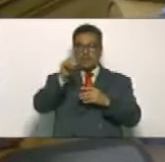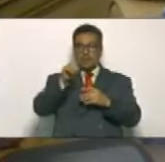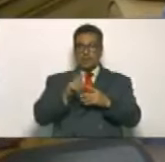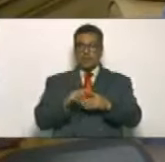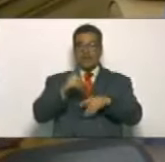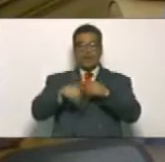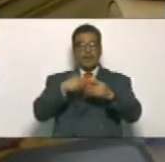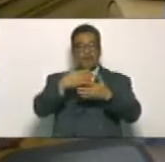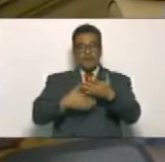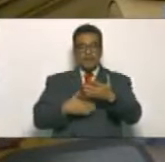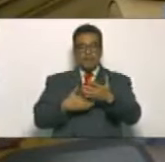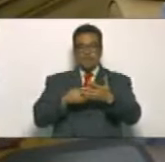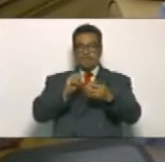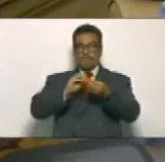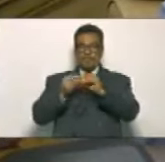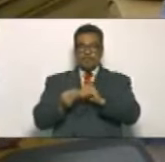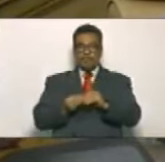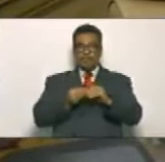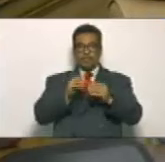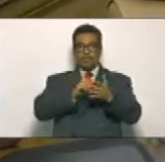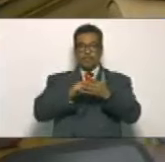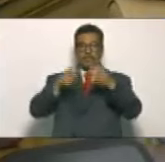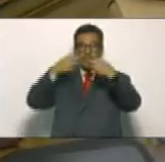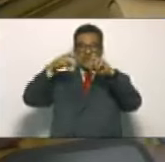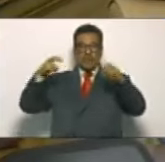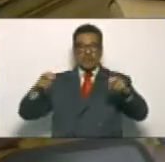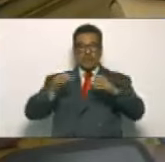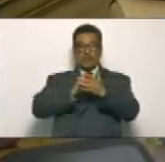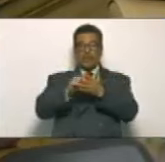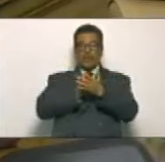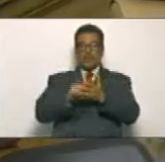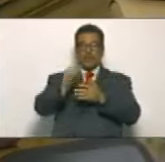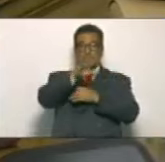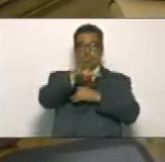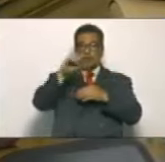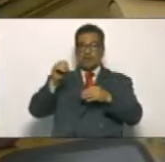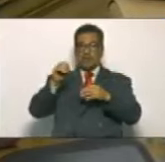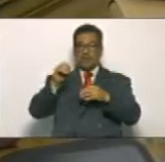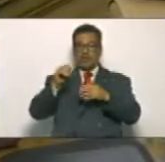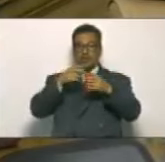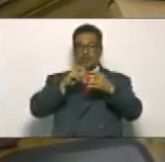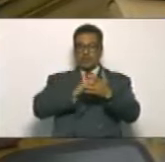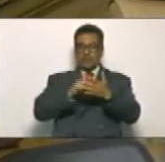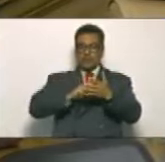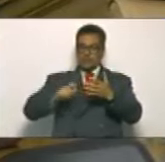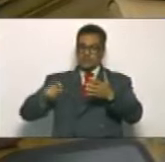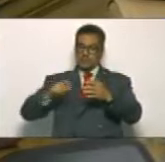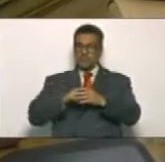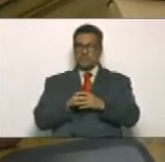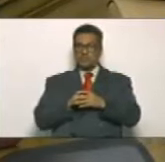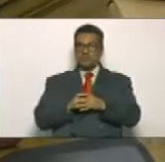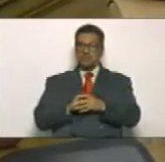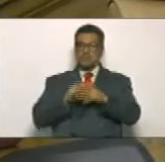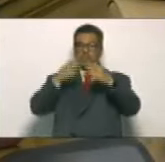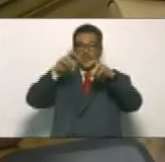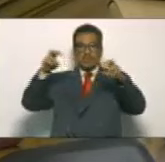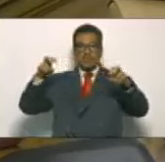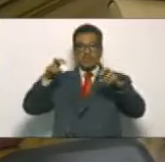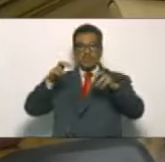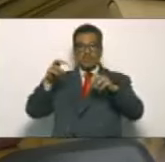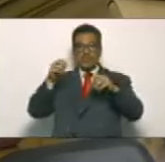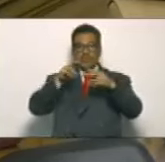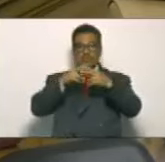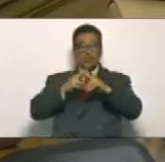111º. Se propone aprobar con modificación la denominación del epígrafe del artículo 50, el cual queda redactado en los siguientes términos. Epígrafe, de